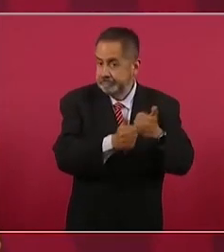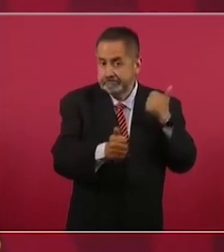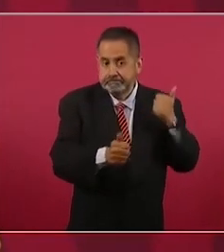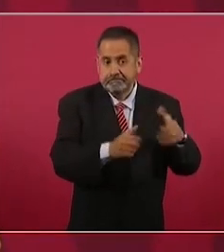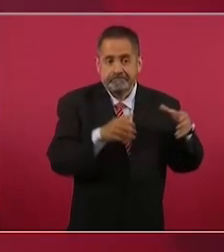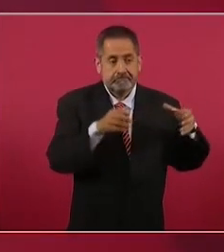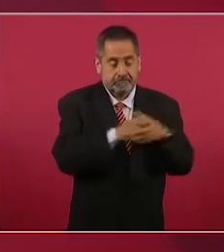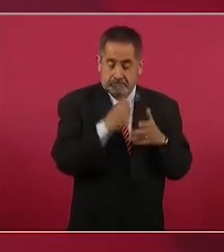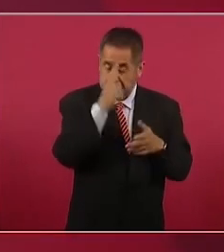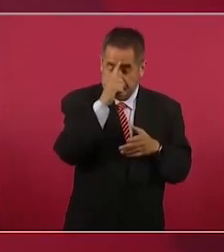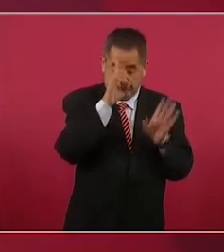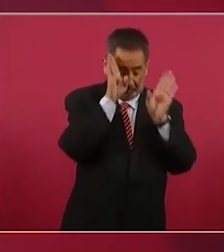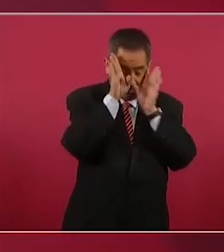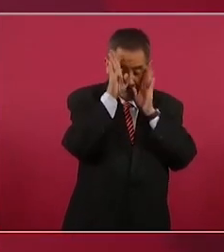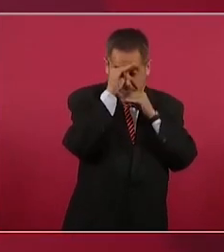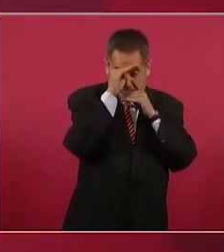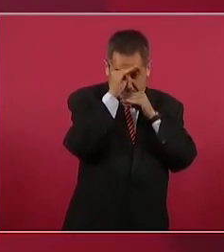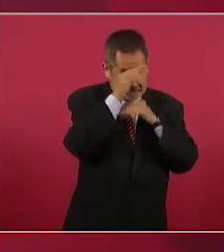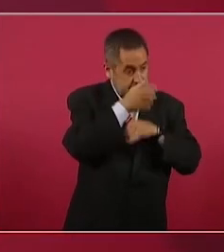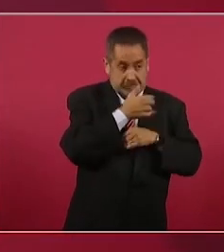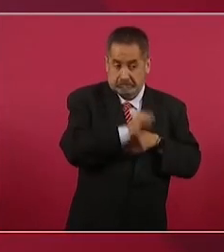por dogmática sobre todo,